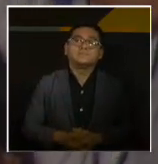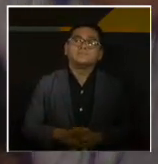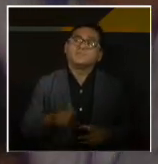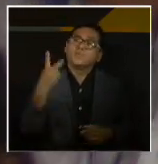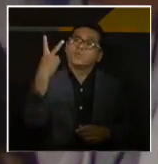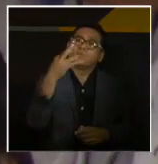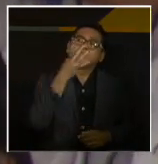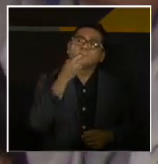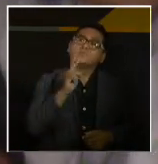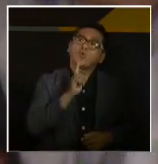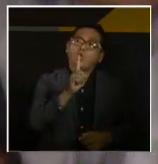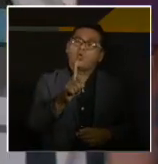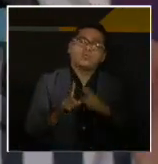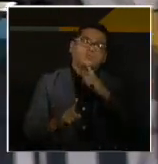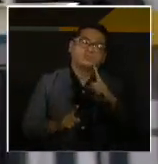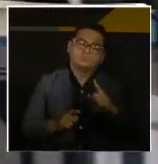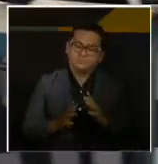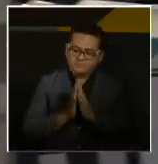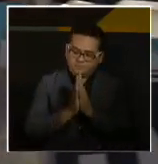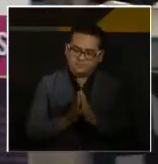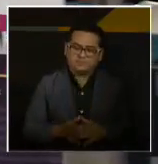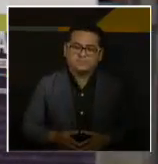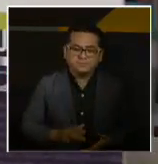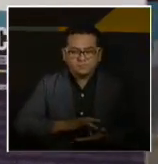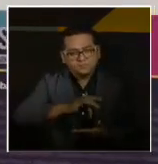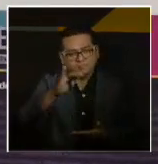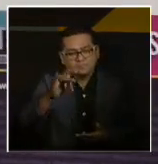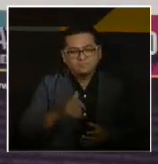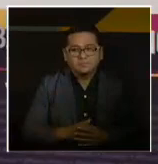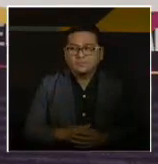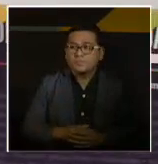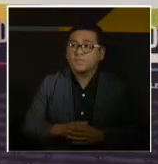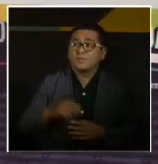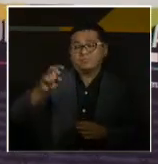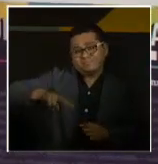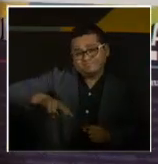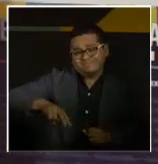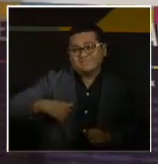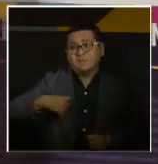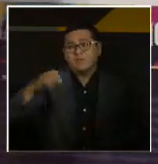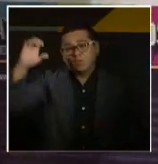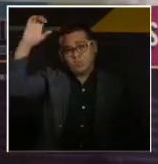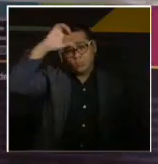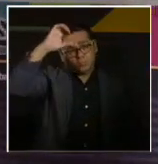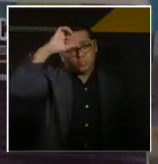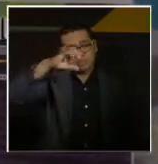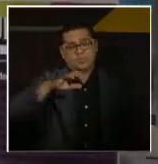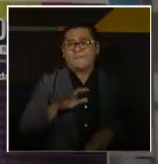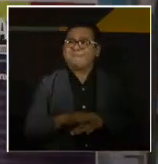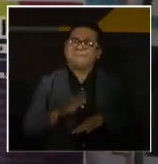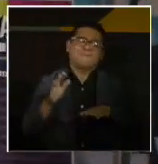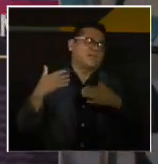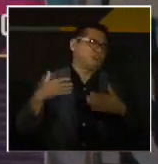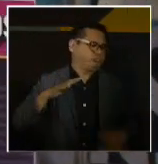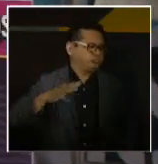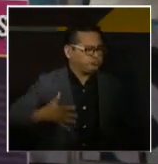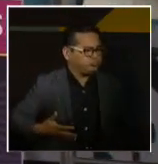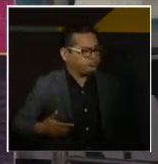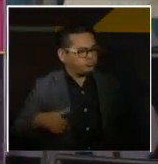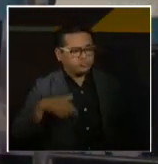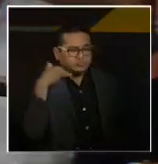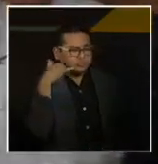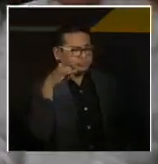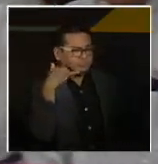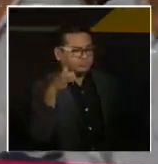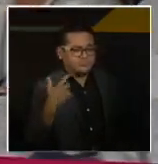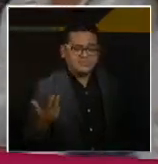candidato, tiene 2 minutos, por favor, si es tan amable. Gracias. Definitivamente nuestra cultura maya es uno de los más grandes orgullos que tenemos en